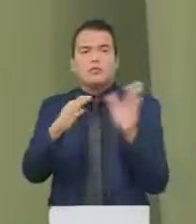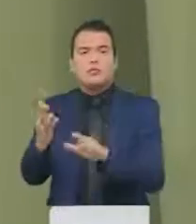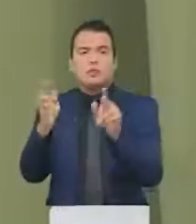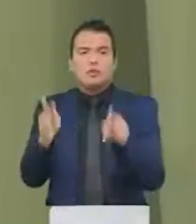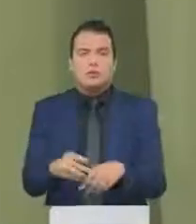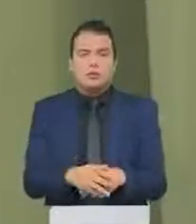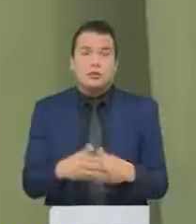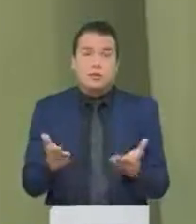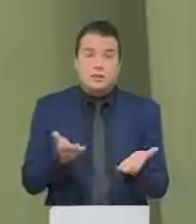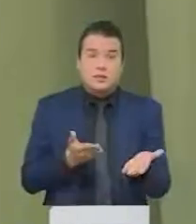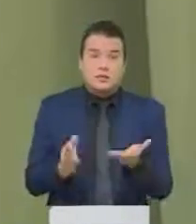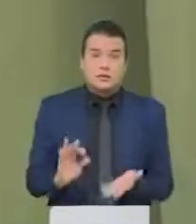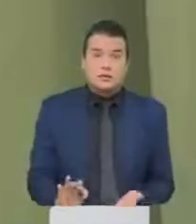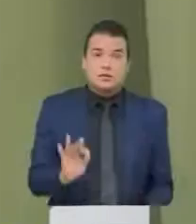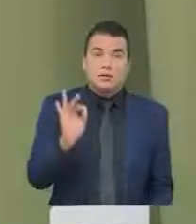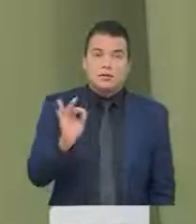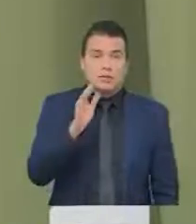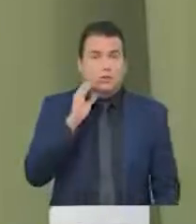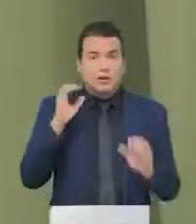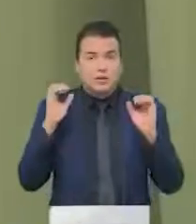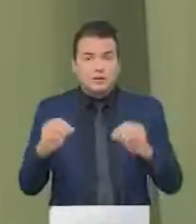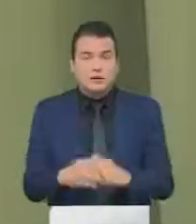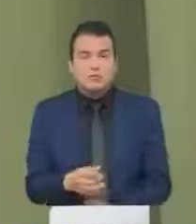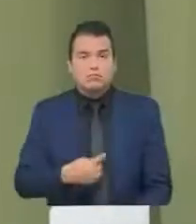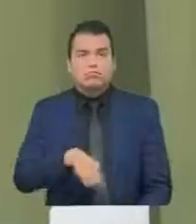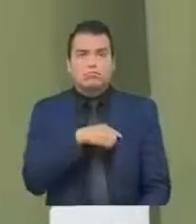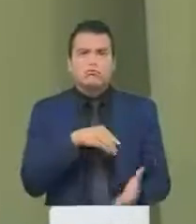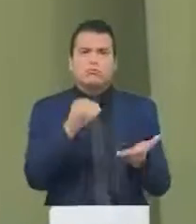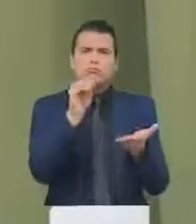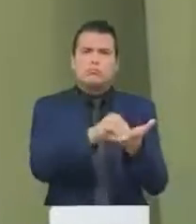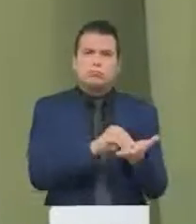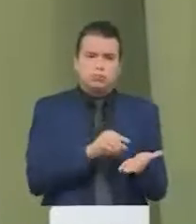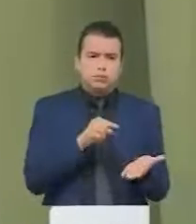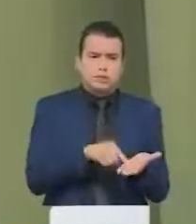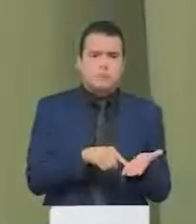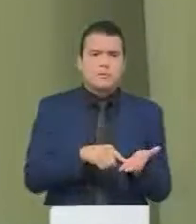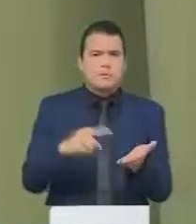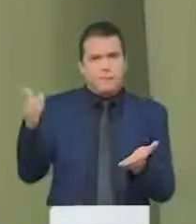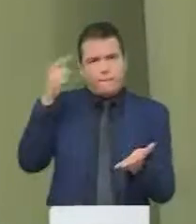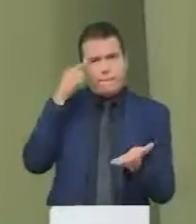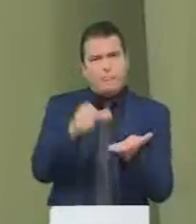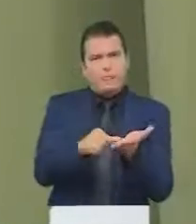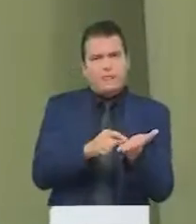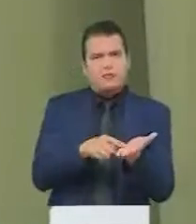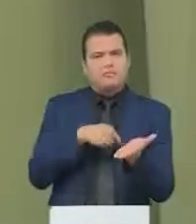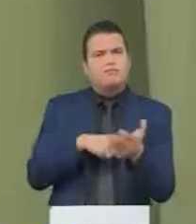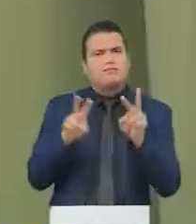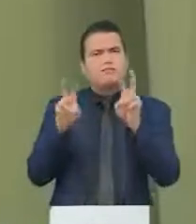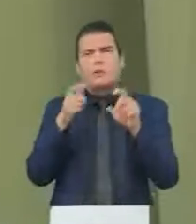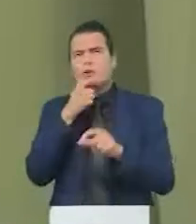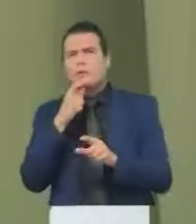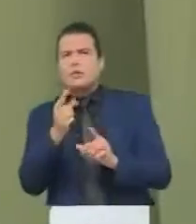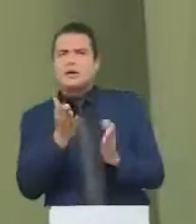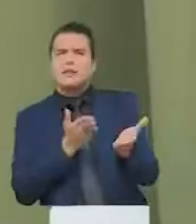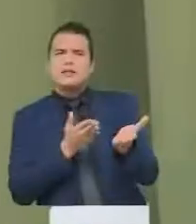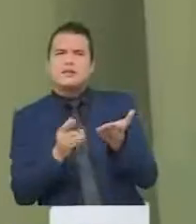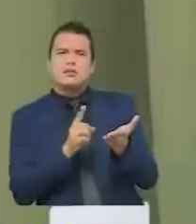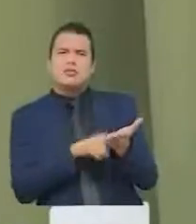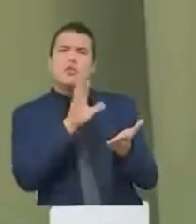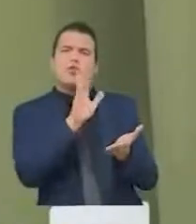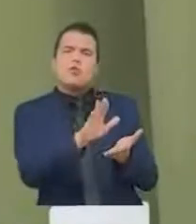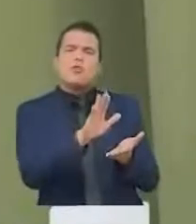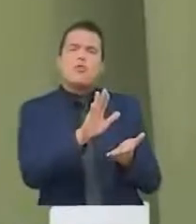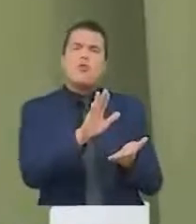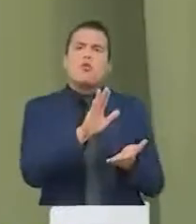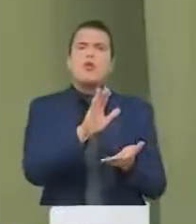pero no hay un servicio si vamos a realizar está en nuestro programa de gobierno un análisis técnico sobre esa triangulación entre